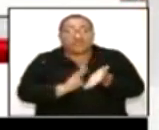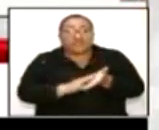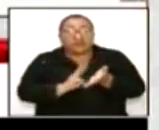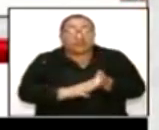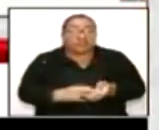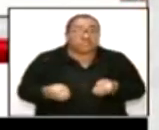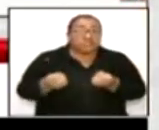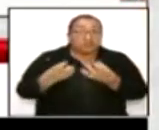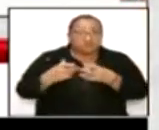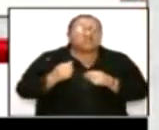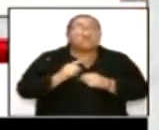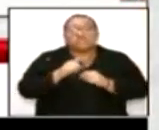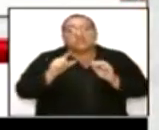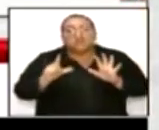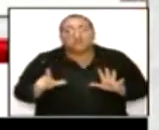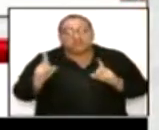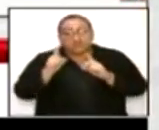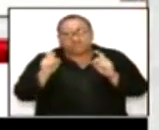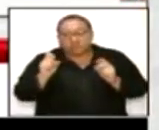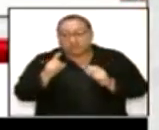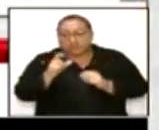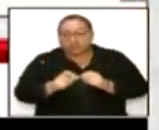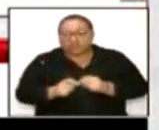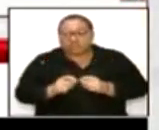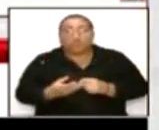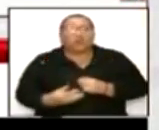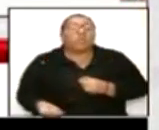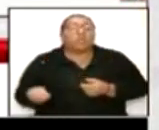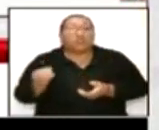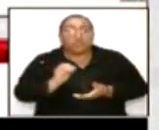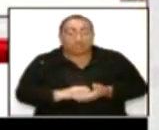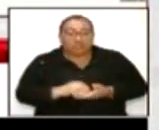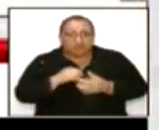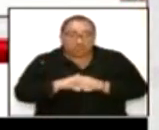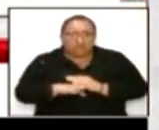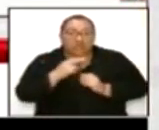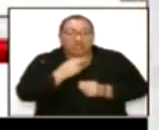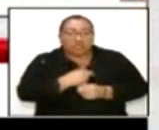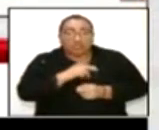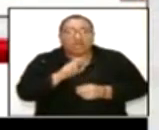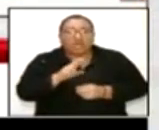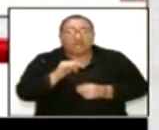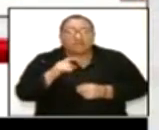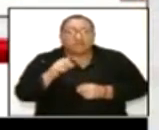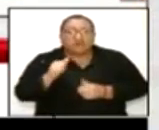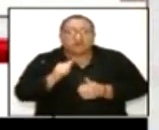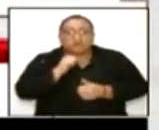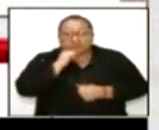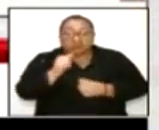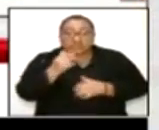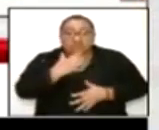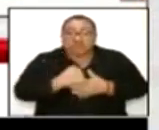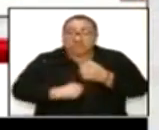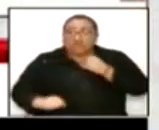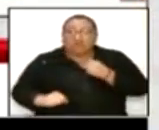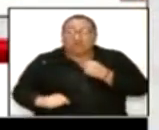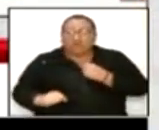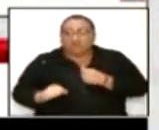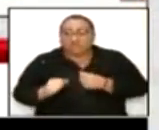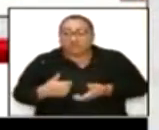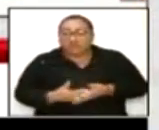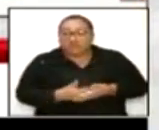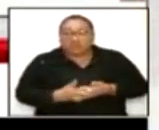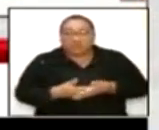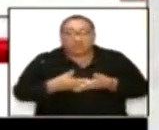tomó conocimiento que el 17 de marzo la paciente volvió a reingresar al Hospital Rebagliati por amenaza de aborto y que el